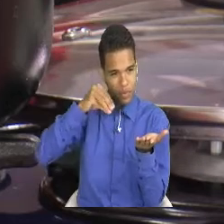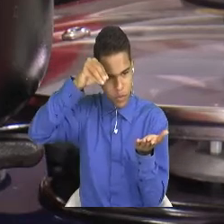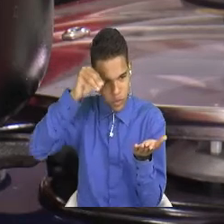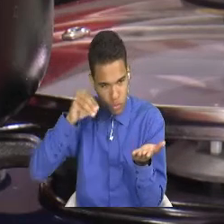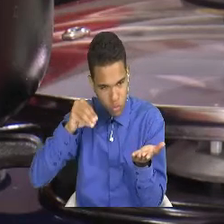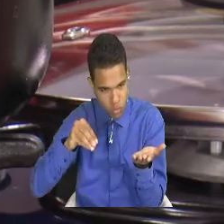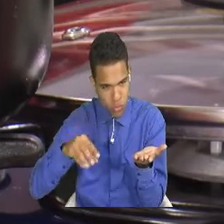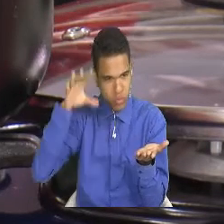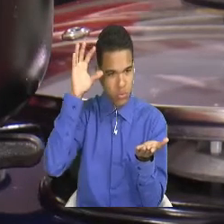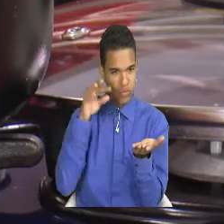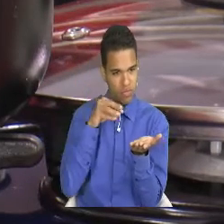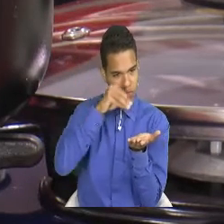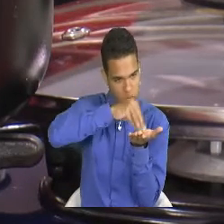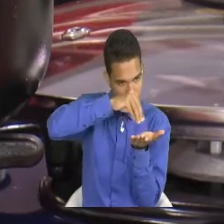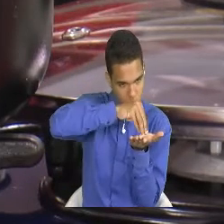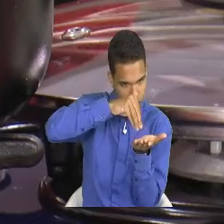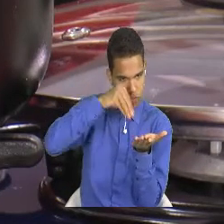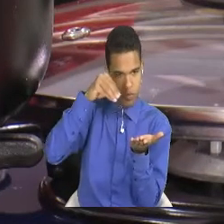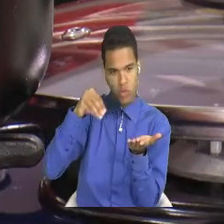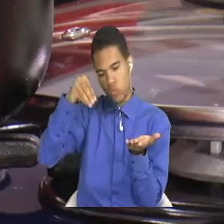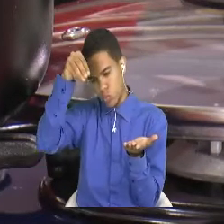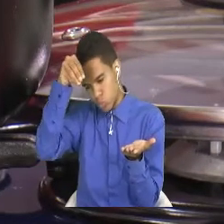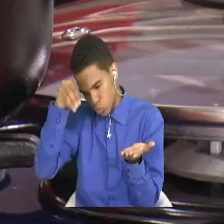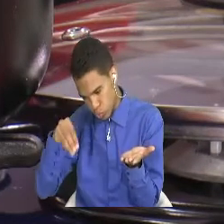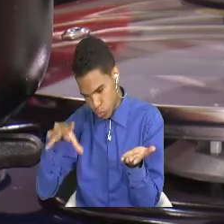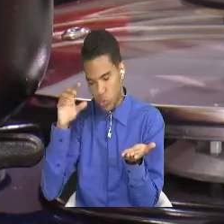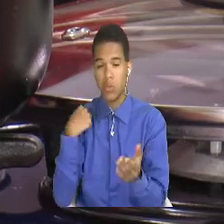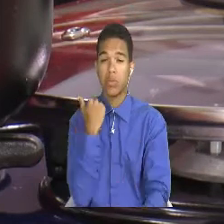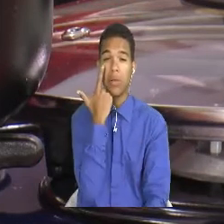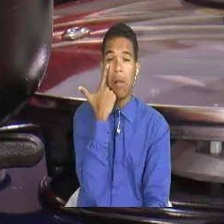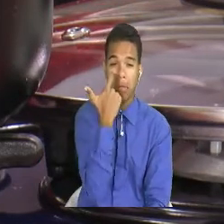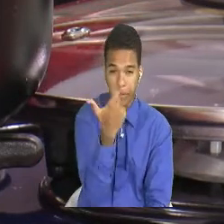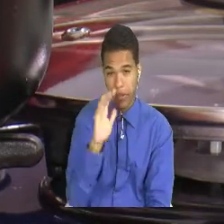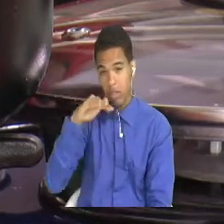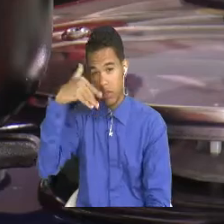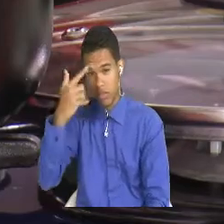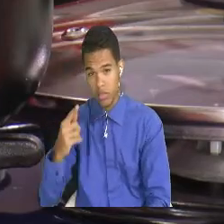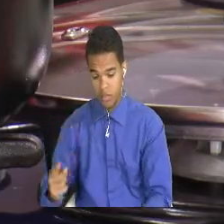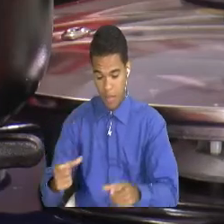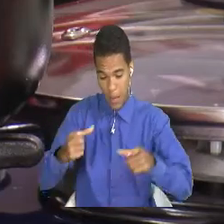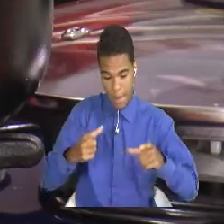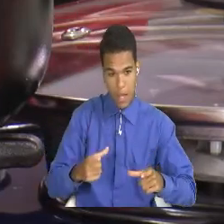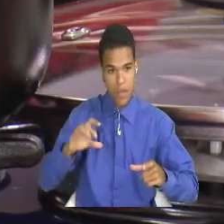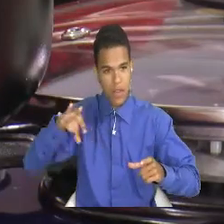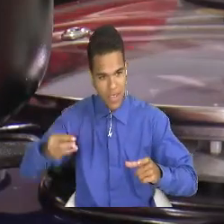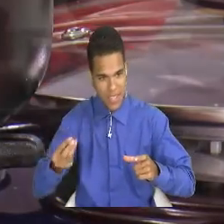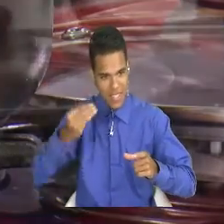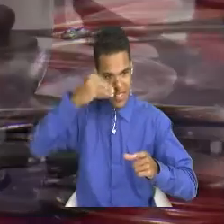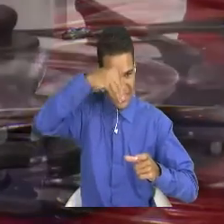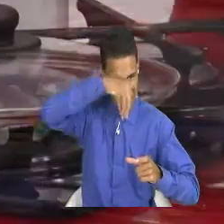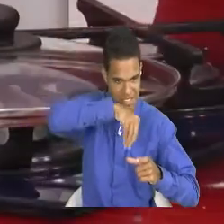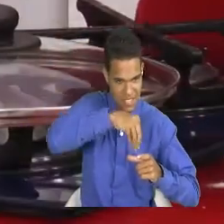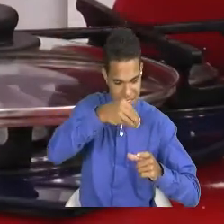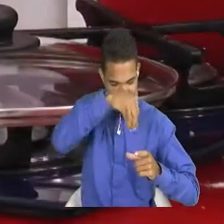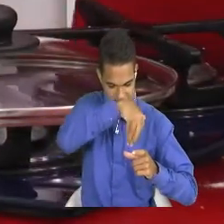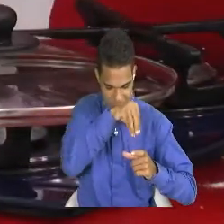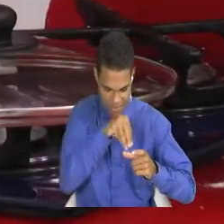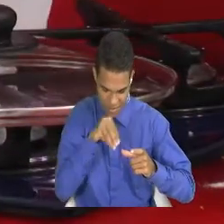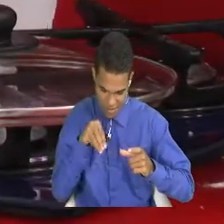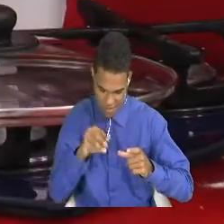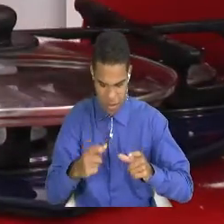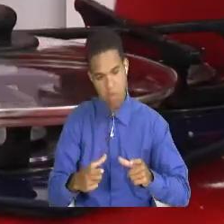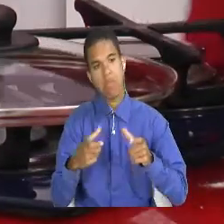la preparación y viene lo más chévere, que es el emplatado. Bueno, vamos entonces a empezar a ensamblar.